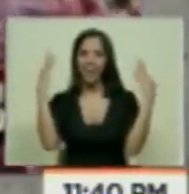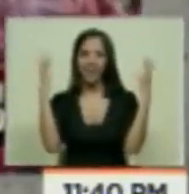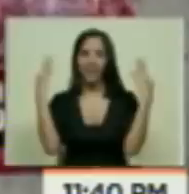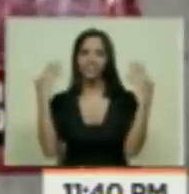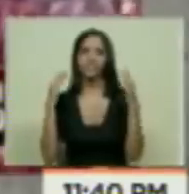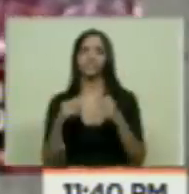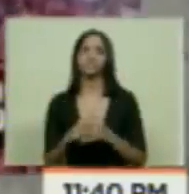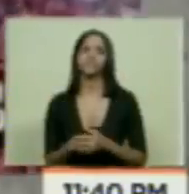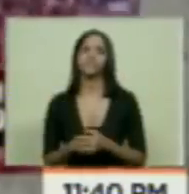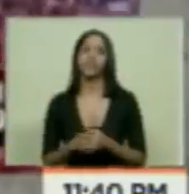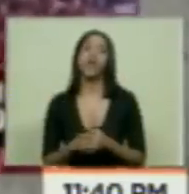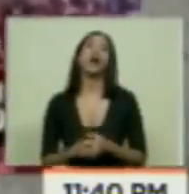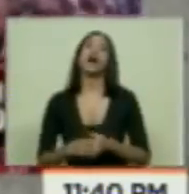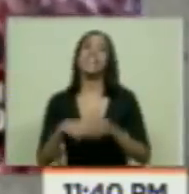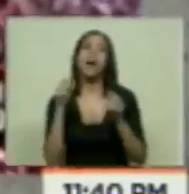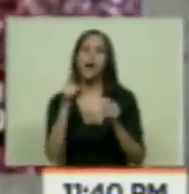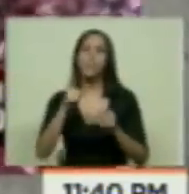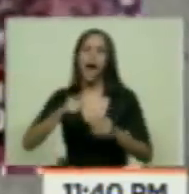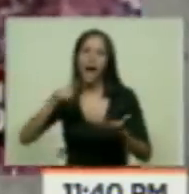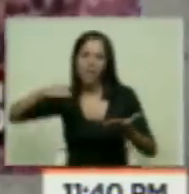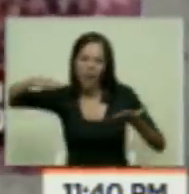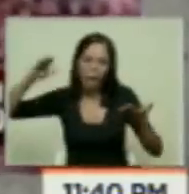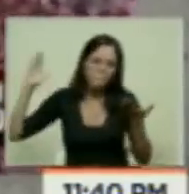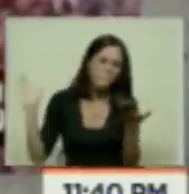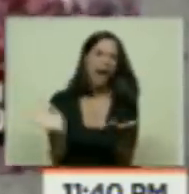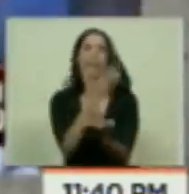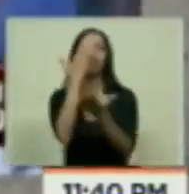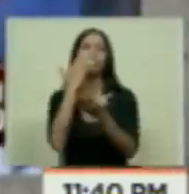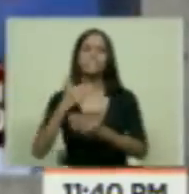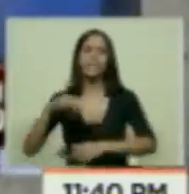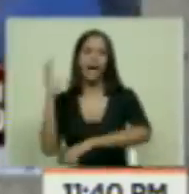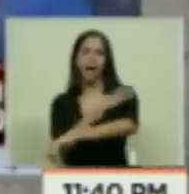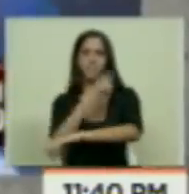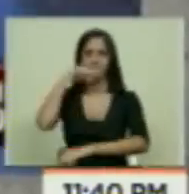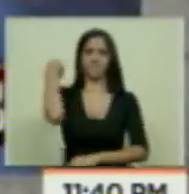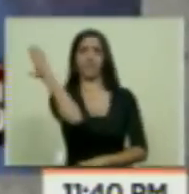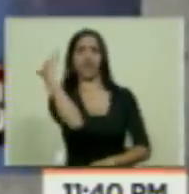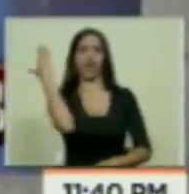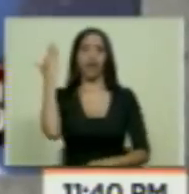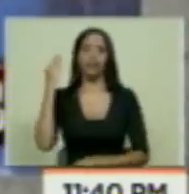Le vamos a dar una paliza a la burguesía.